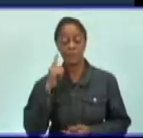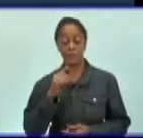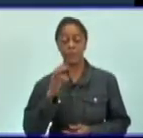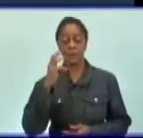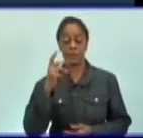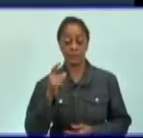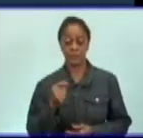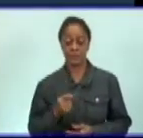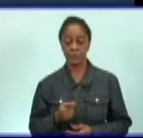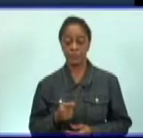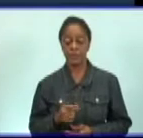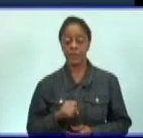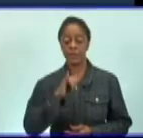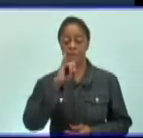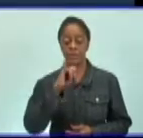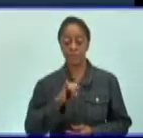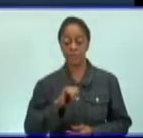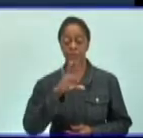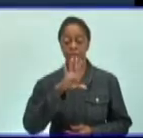calcular